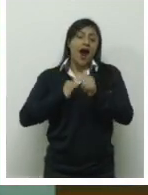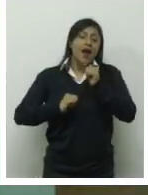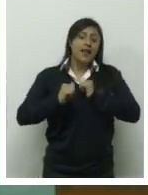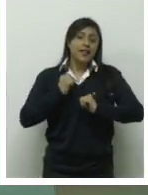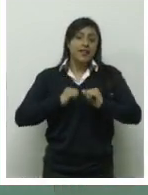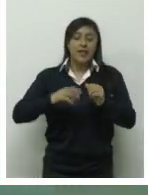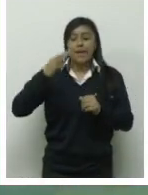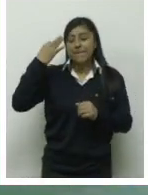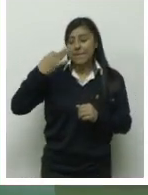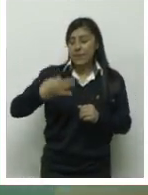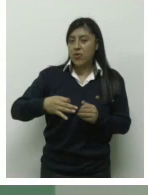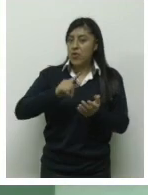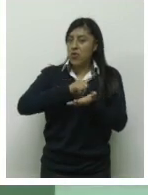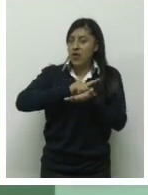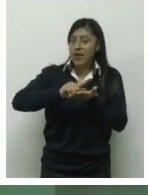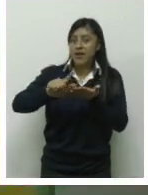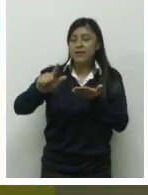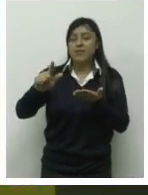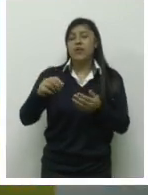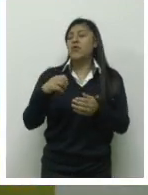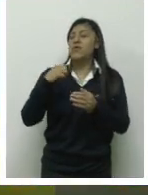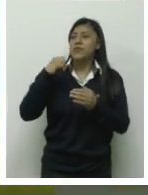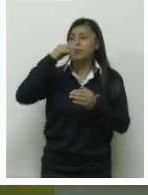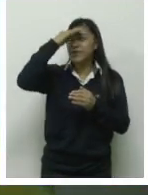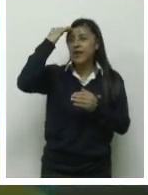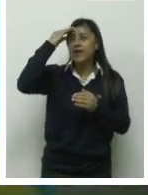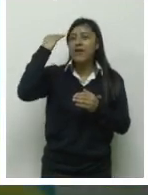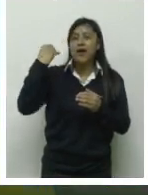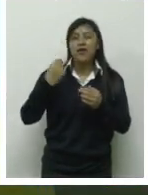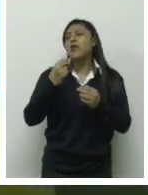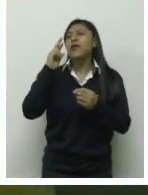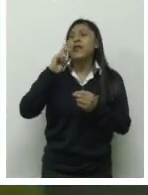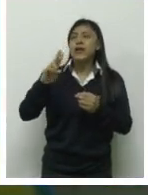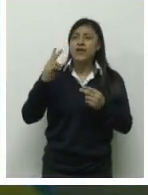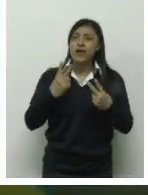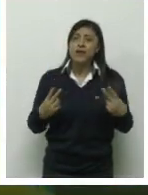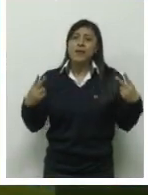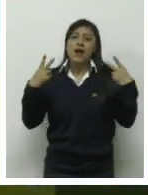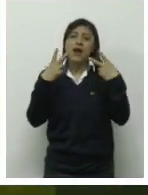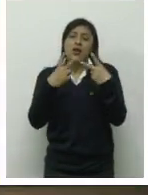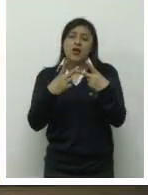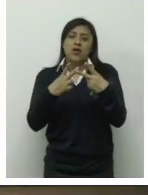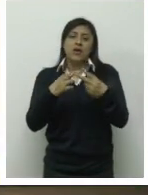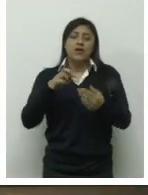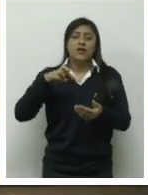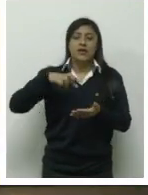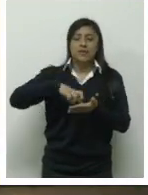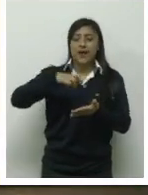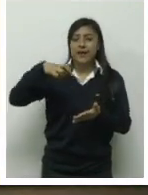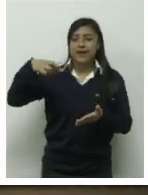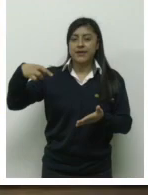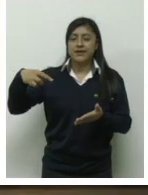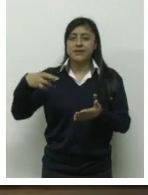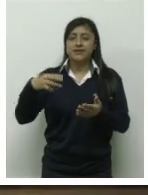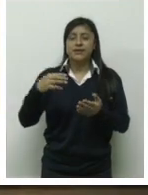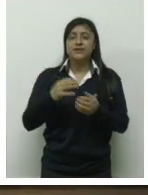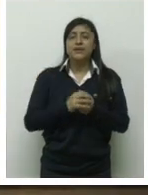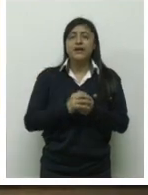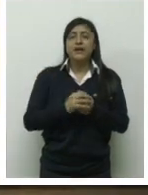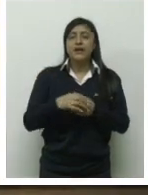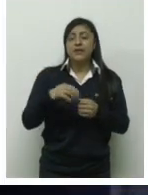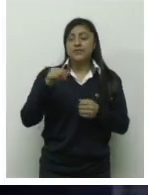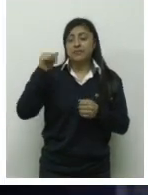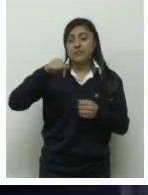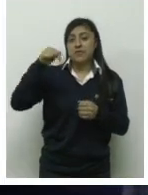del arte abstracto. Sus obras realzan ese esfuerzo de plasmar los valores culturales y folclóricos del